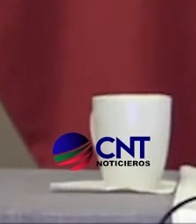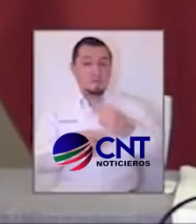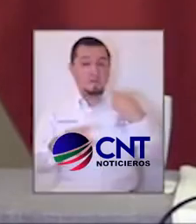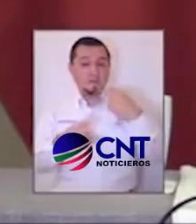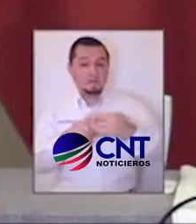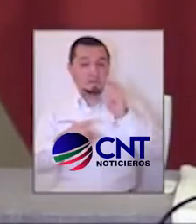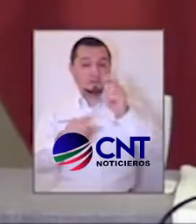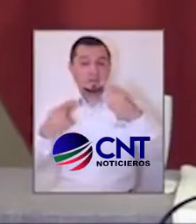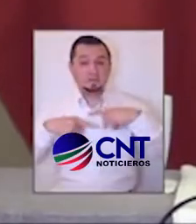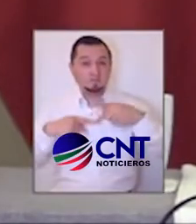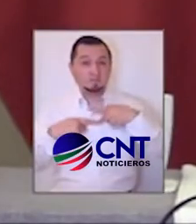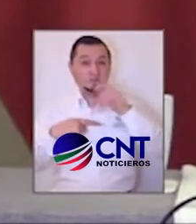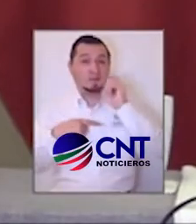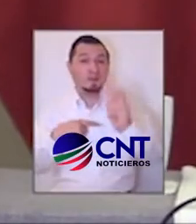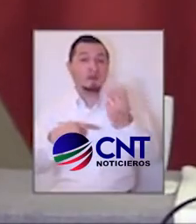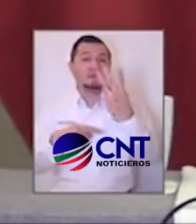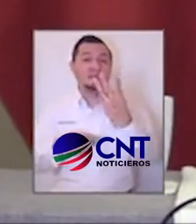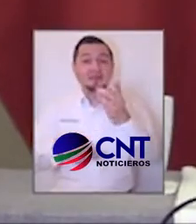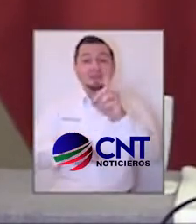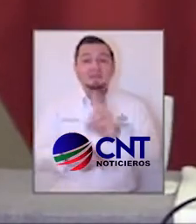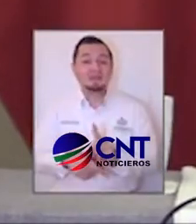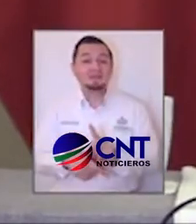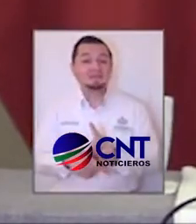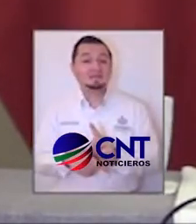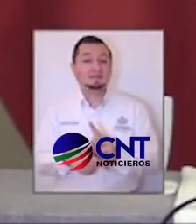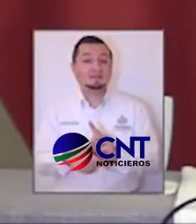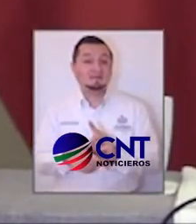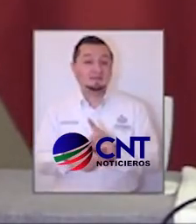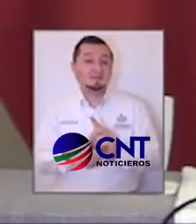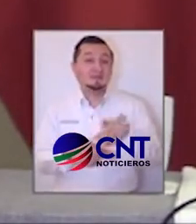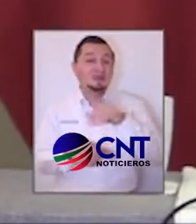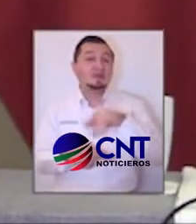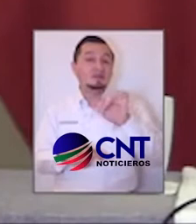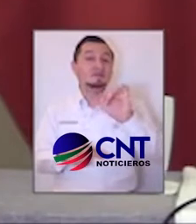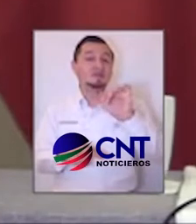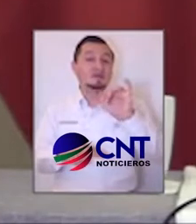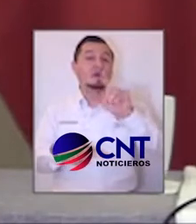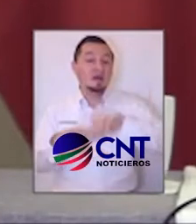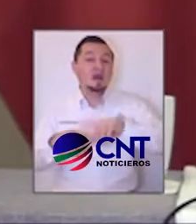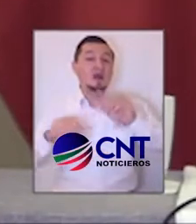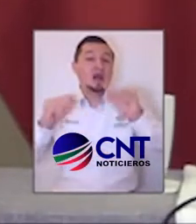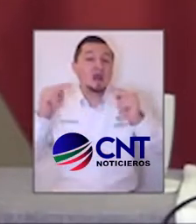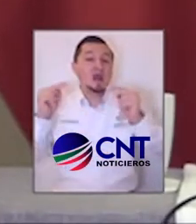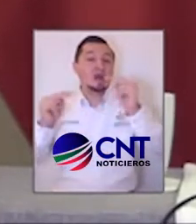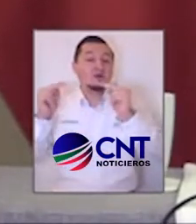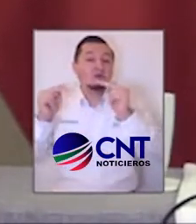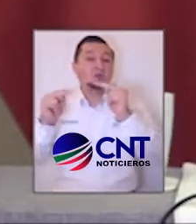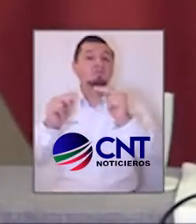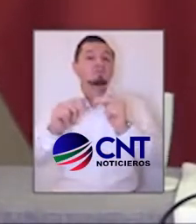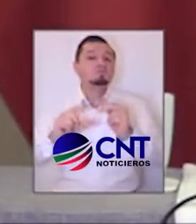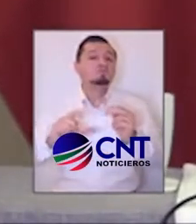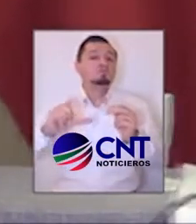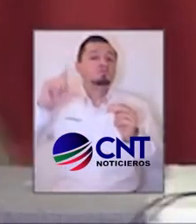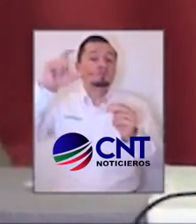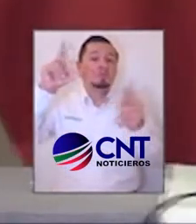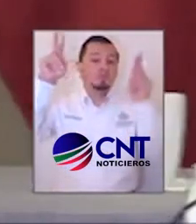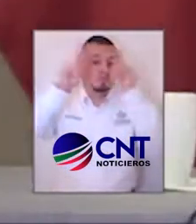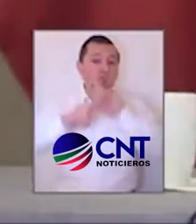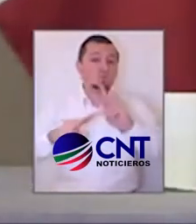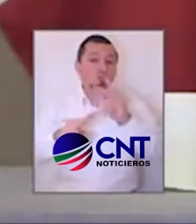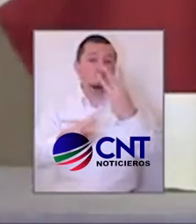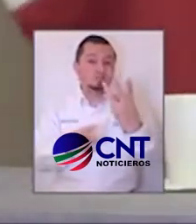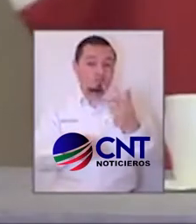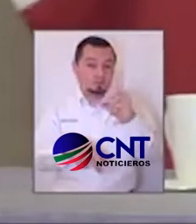con la información de tan solo 3 días. Para que lo entendamos todos, de seguir con la dinámica que llevamos en estos